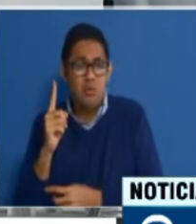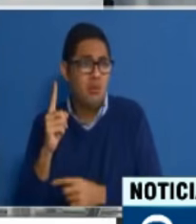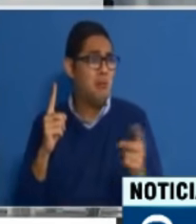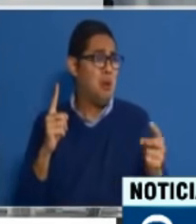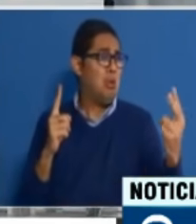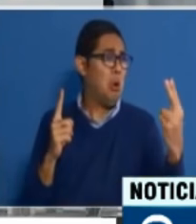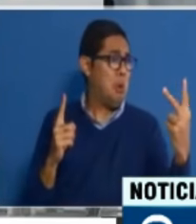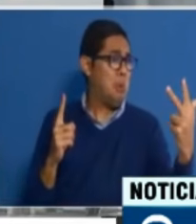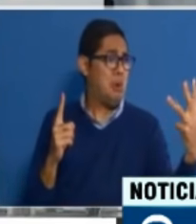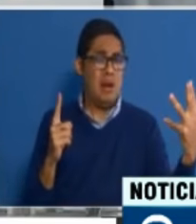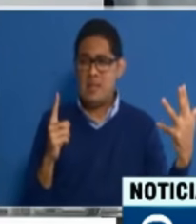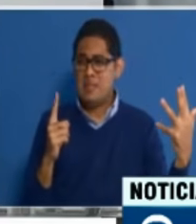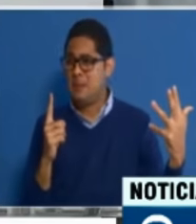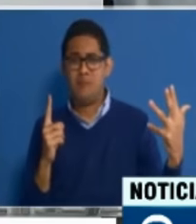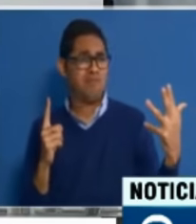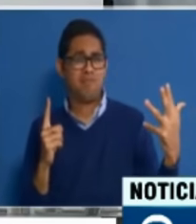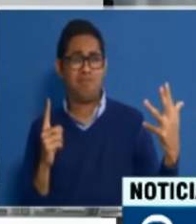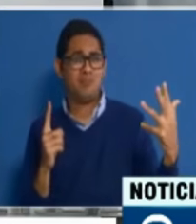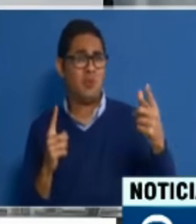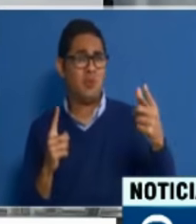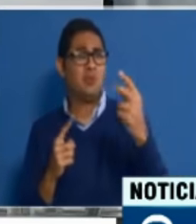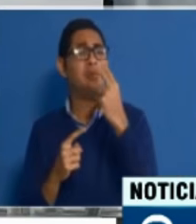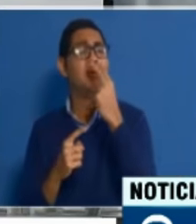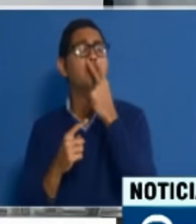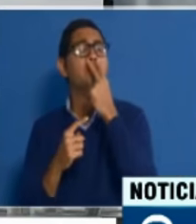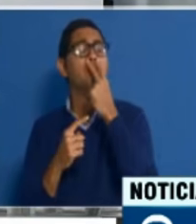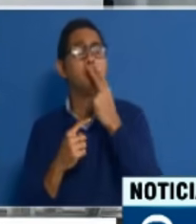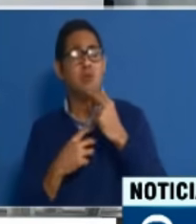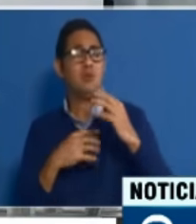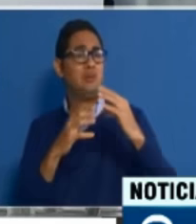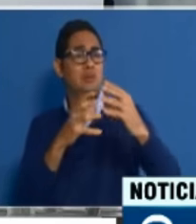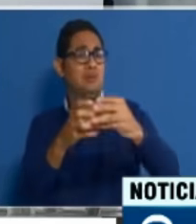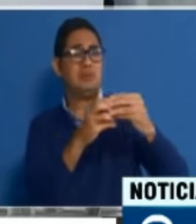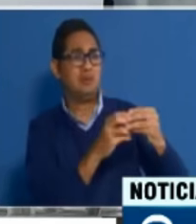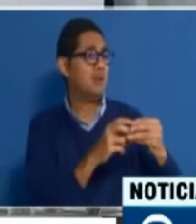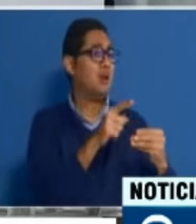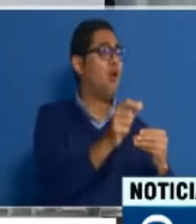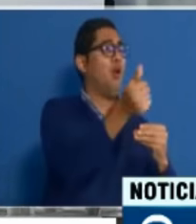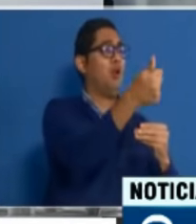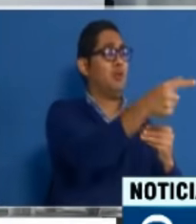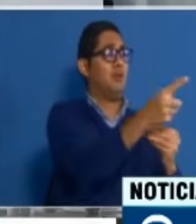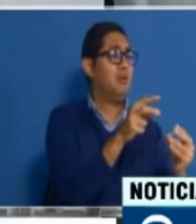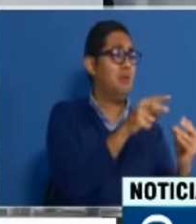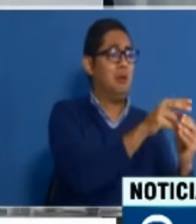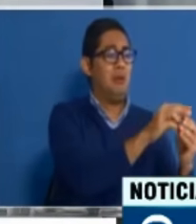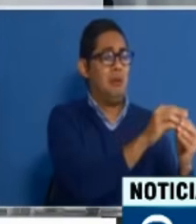quitarle o un ventilador o un medicamento y a quién ponérselo.